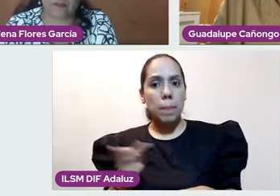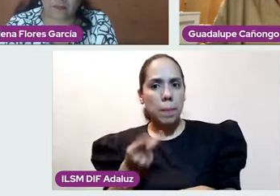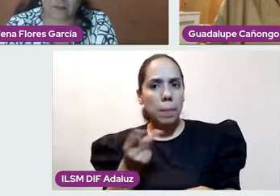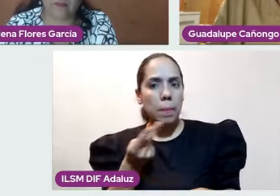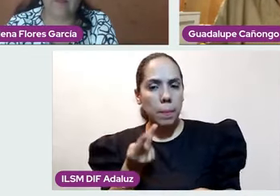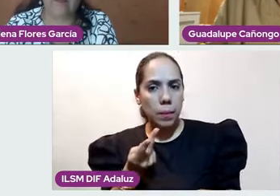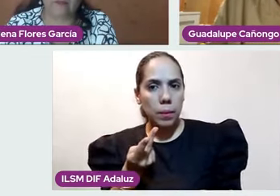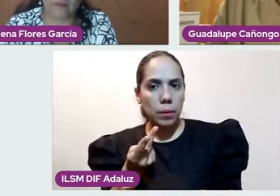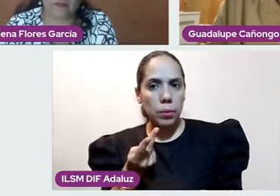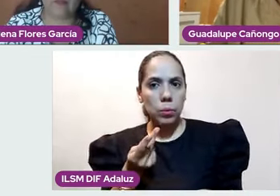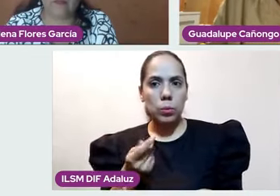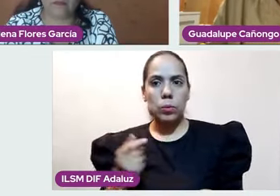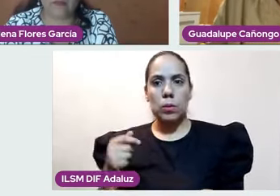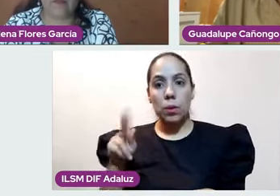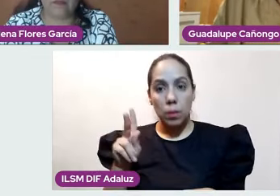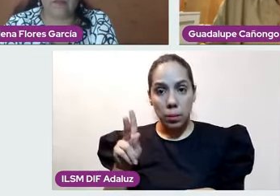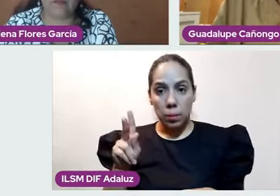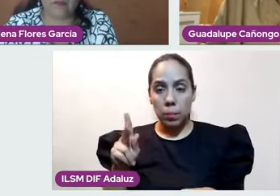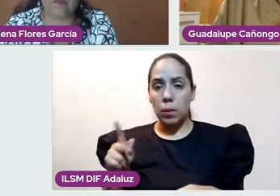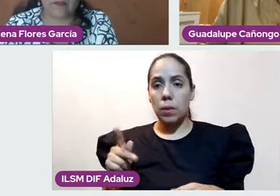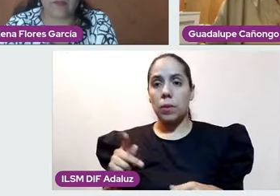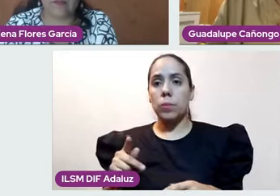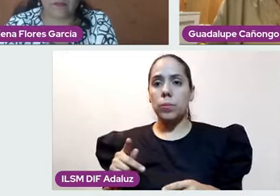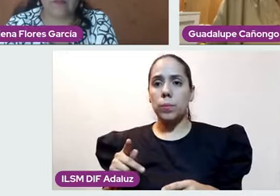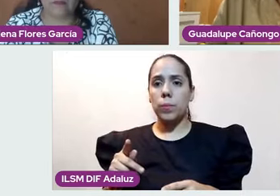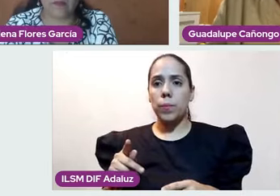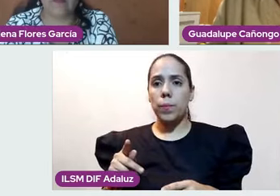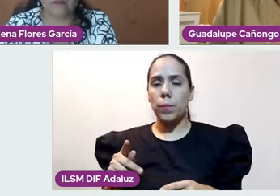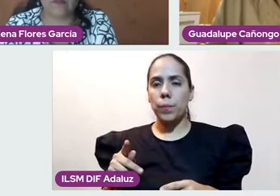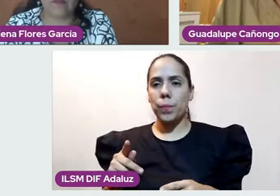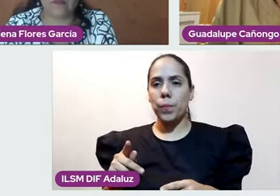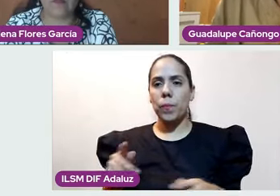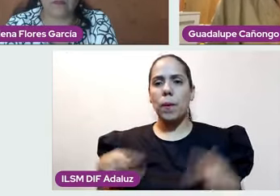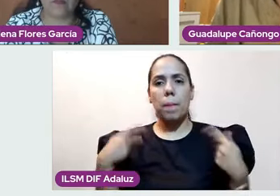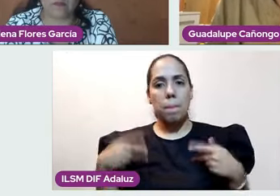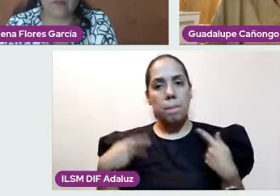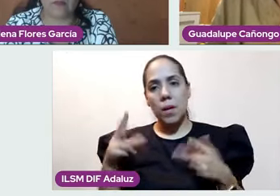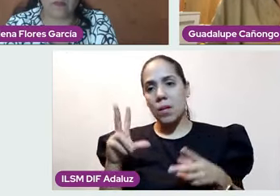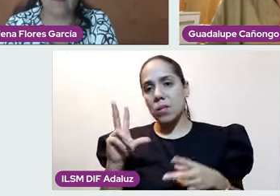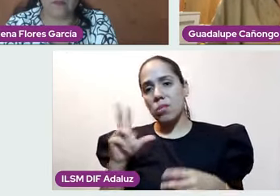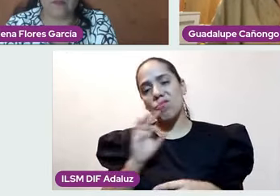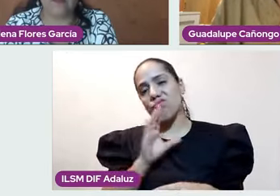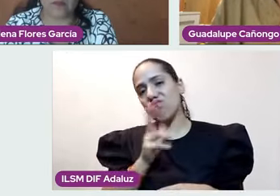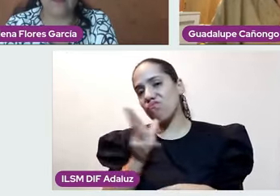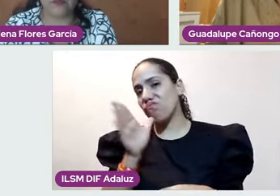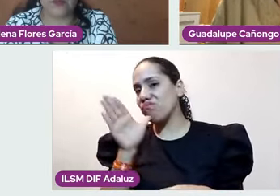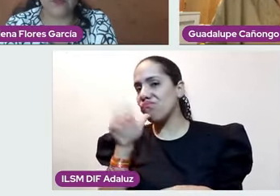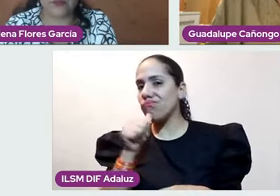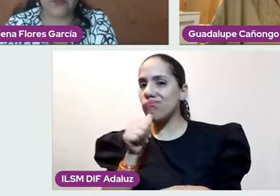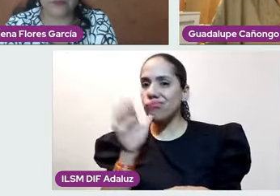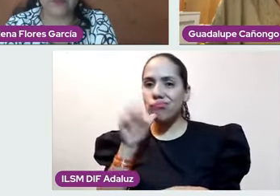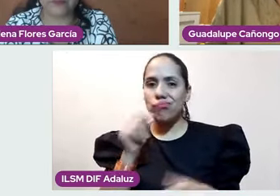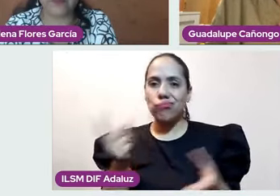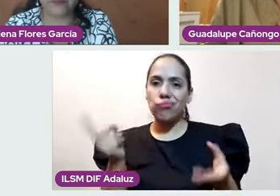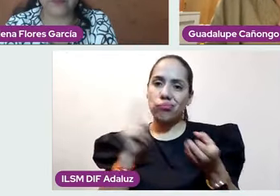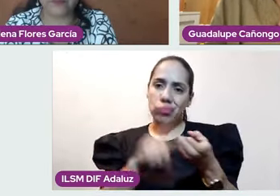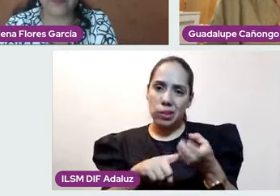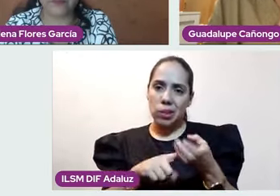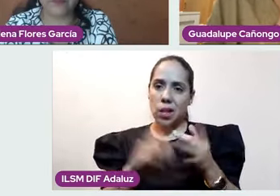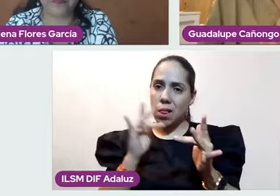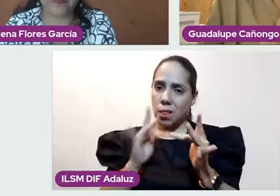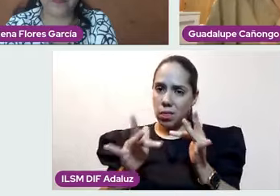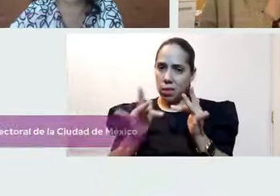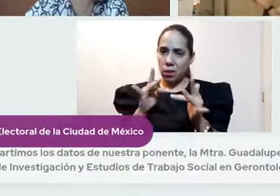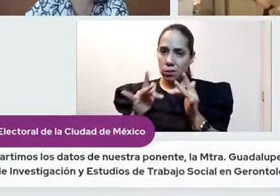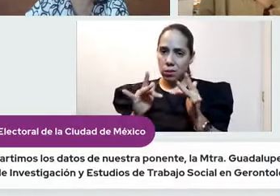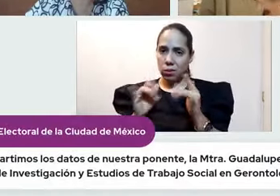tiene acceso. Pensar que es un derecho y que hay que buscar las posibilidades, hay que acercarse a instituciones, a